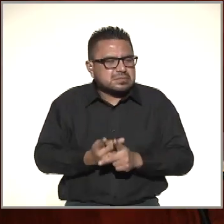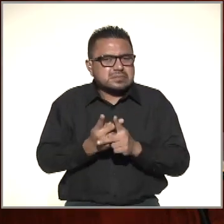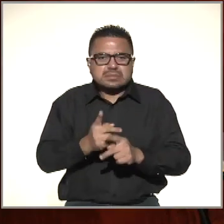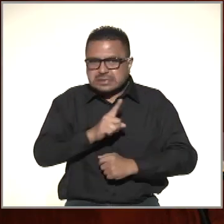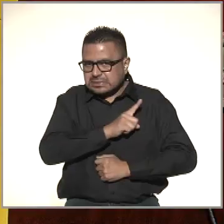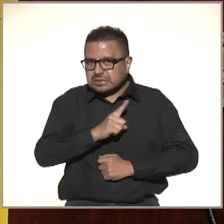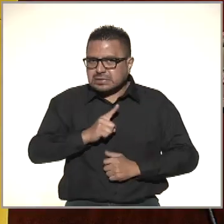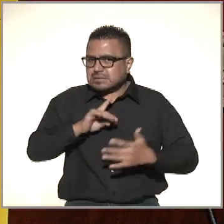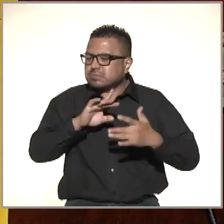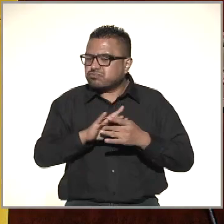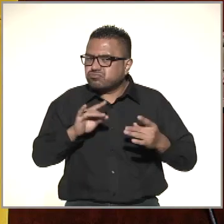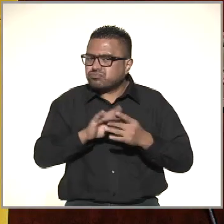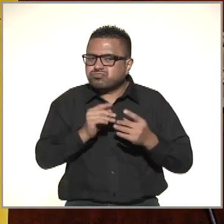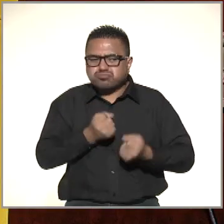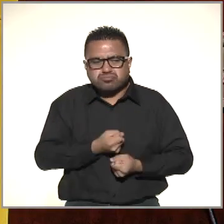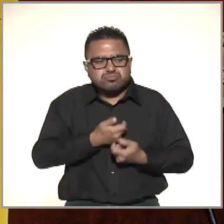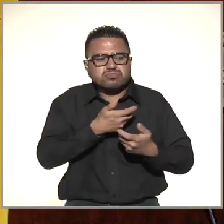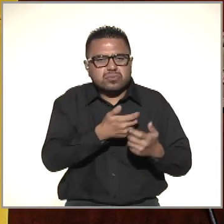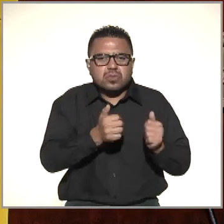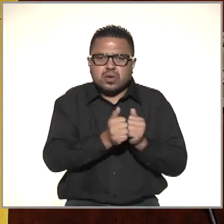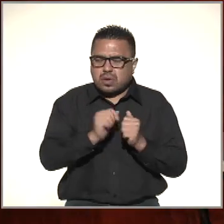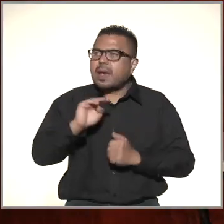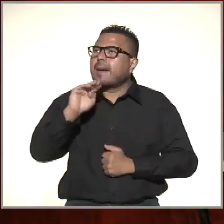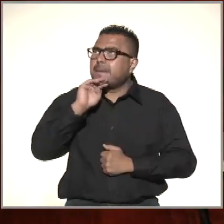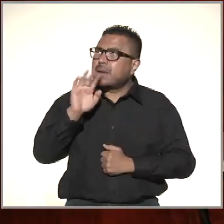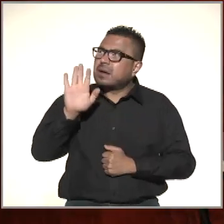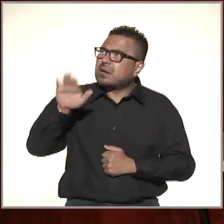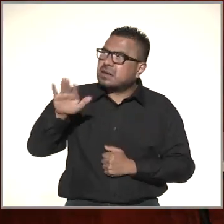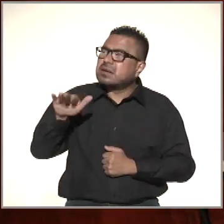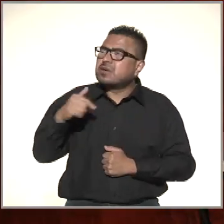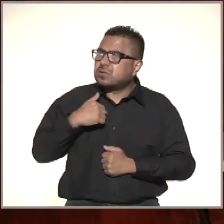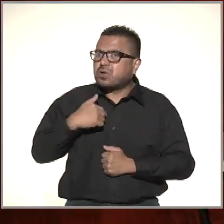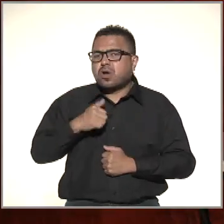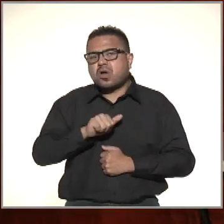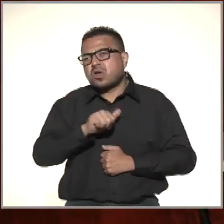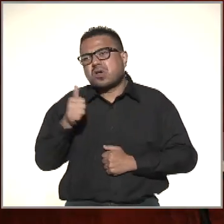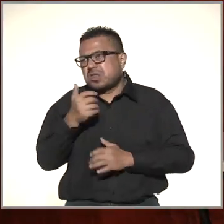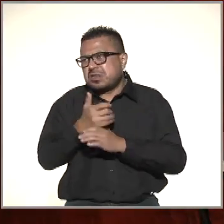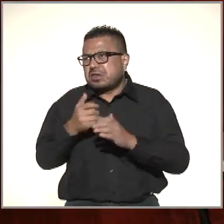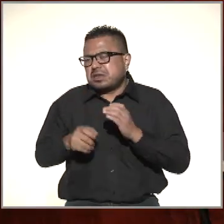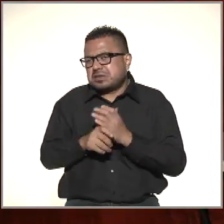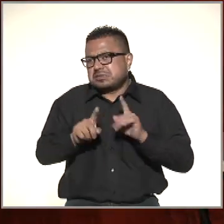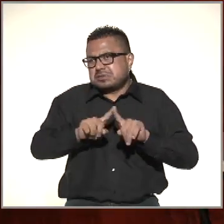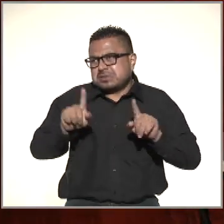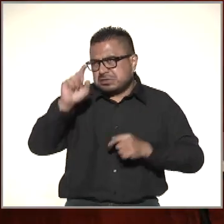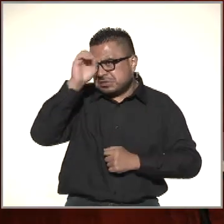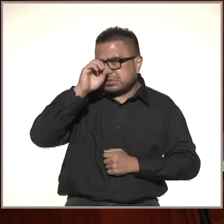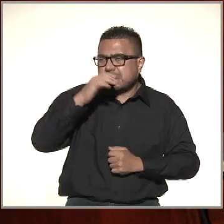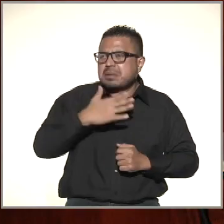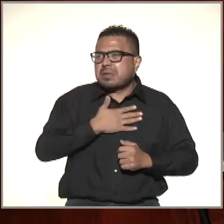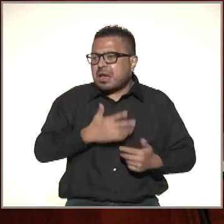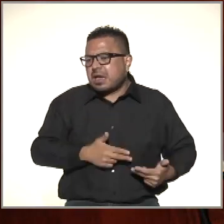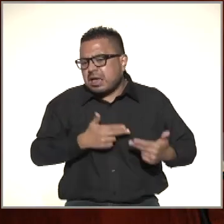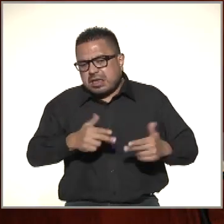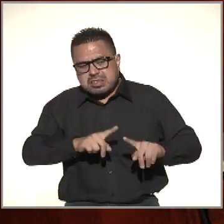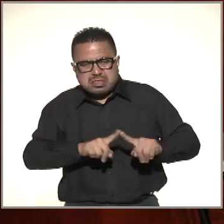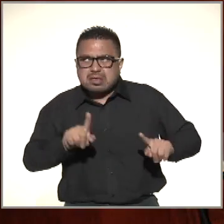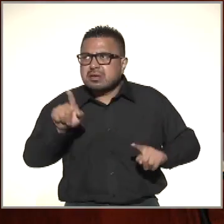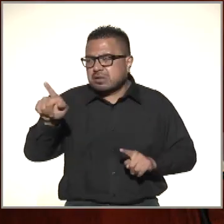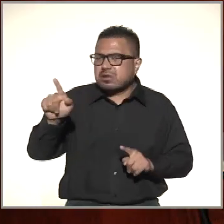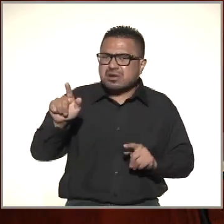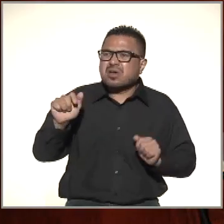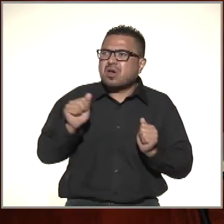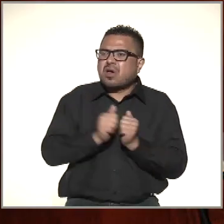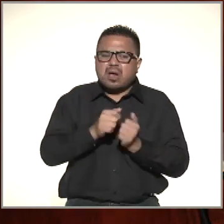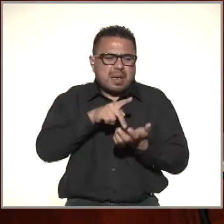que hablarlo. O sea, hay que hablarlo con la mamá y decirle, mamá, yo estoy en otra onda, estoy en otra generación. Para mí, el hecho de que hables del peso